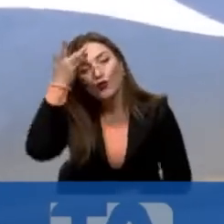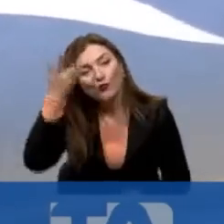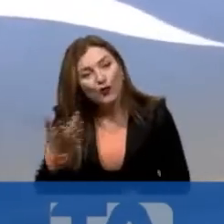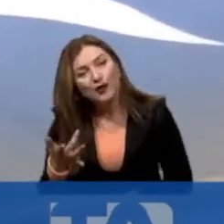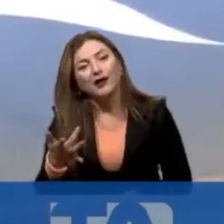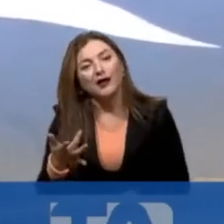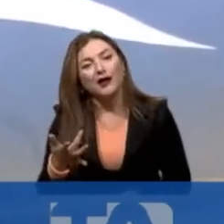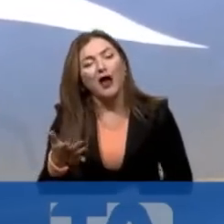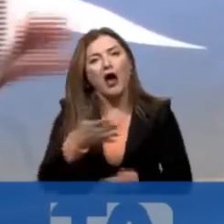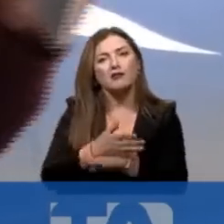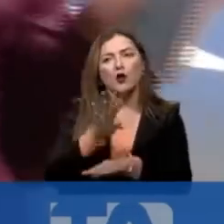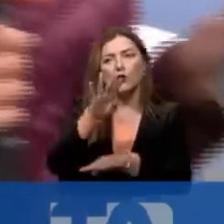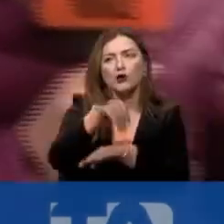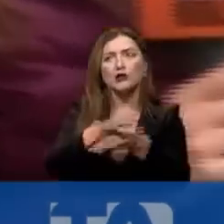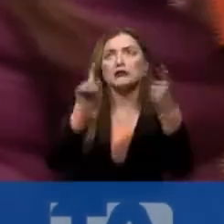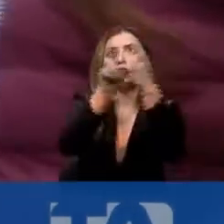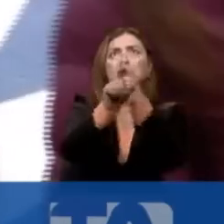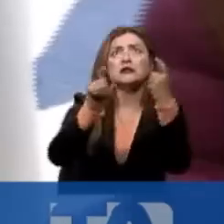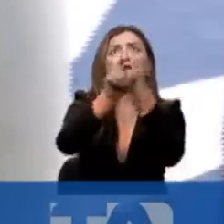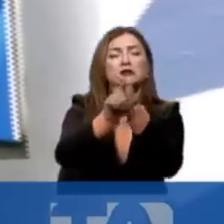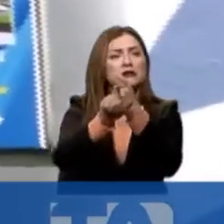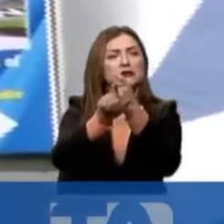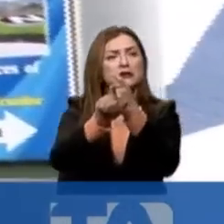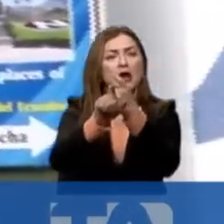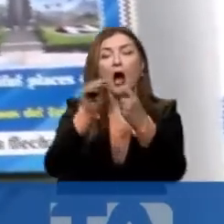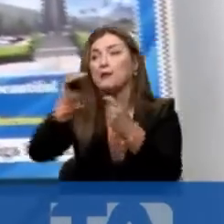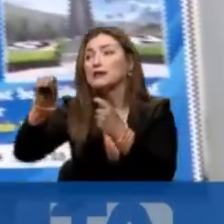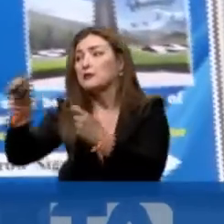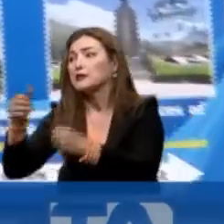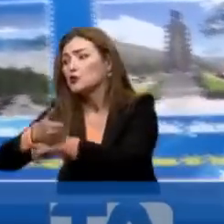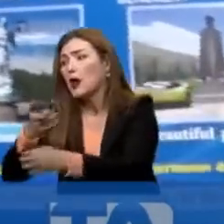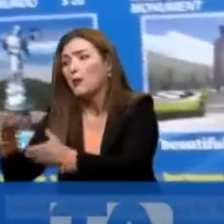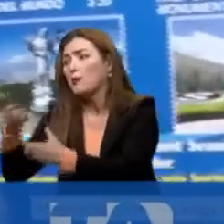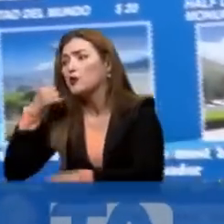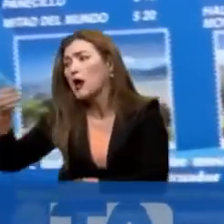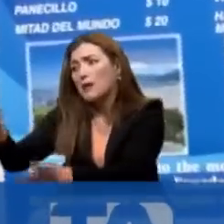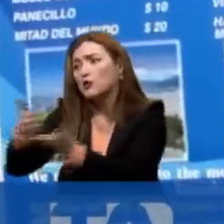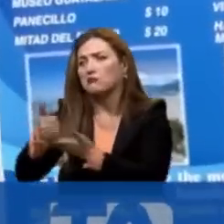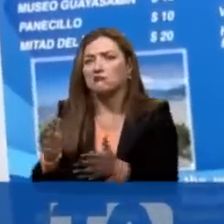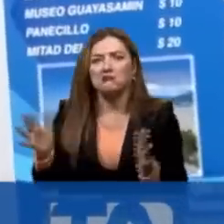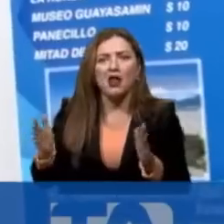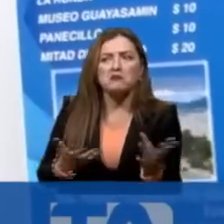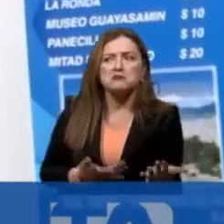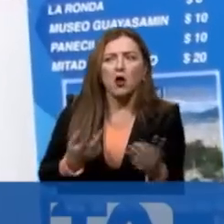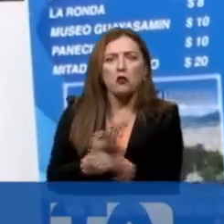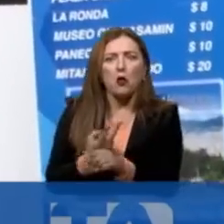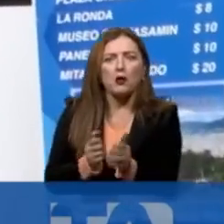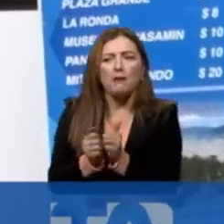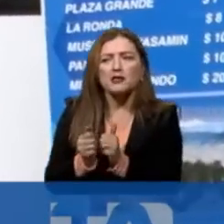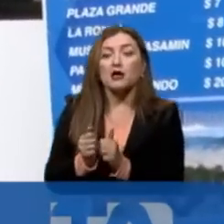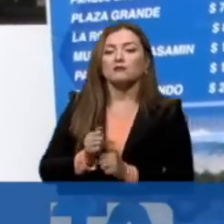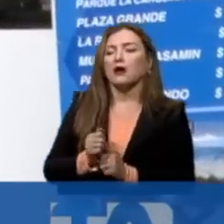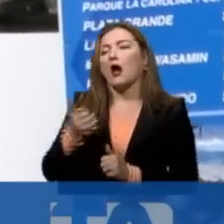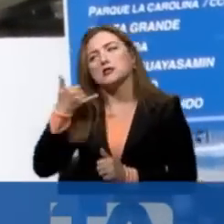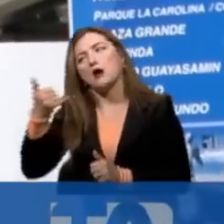emitió la alerta a tiempo? Imagínese usted estar encerrado a esa altura, a esa hora, porque también ya a las 4 de la